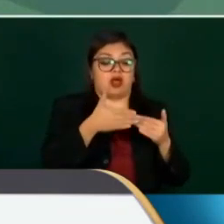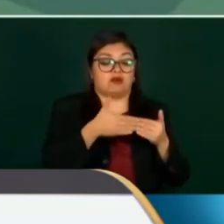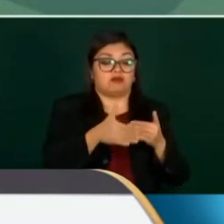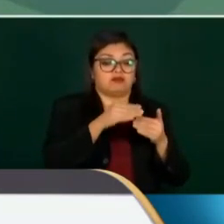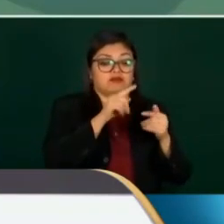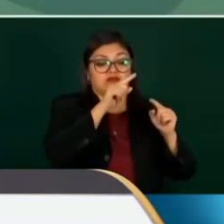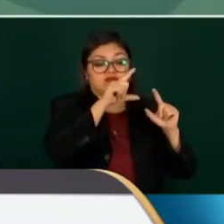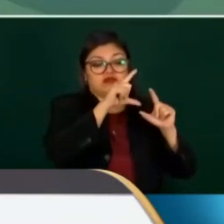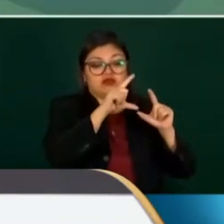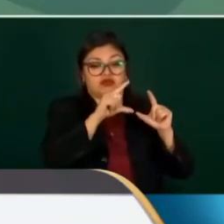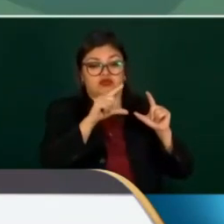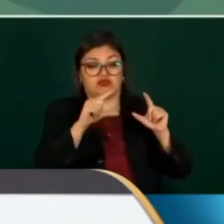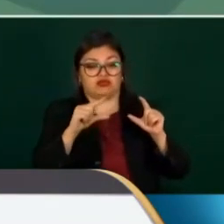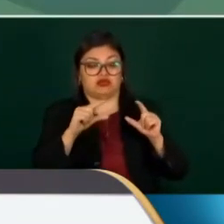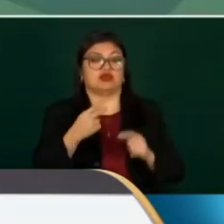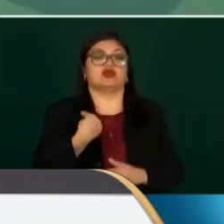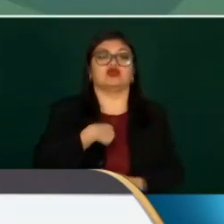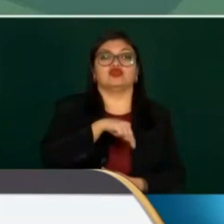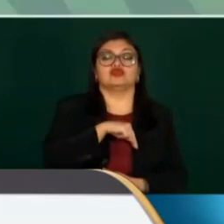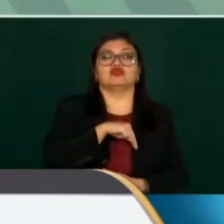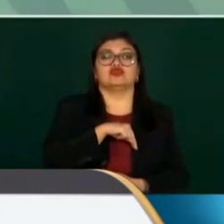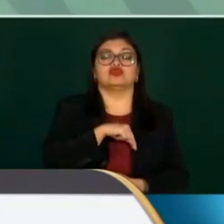No vamos a dejar de